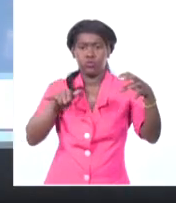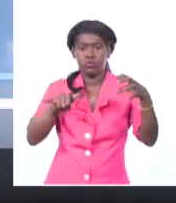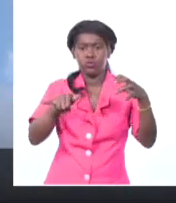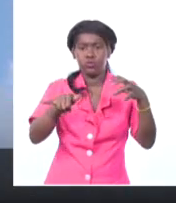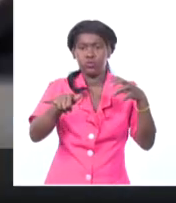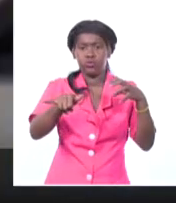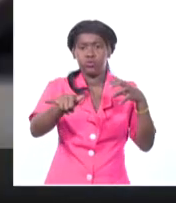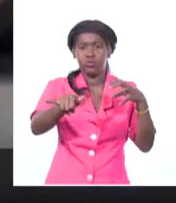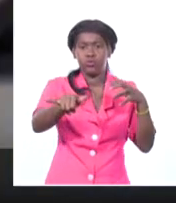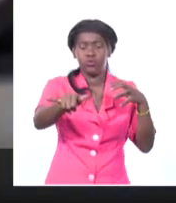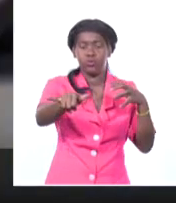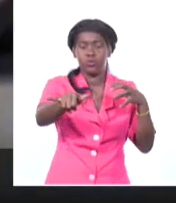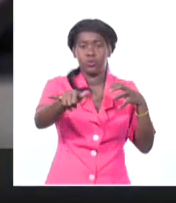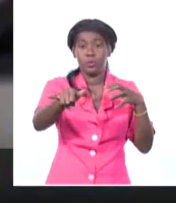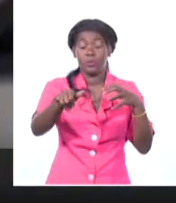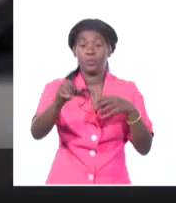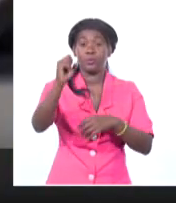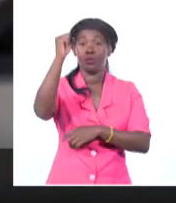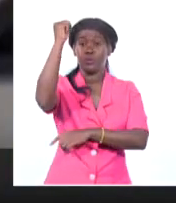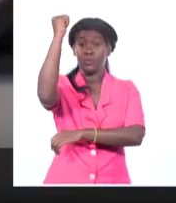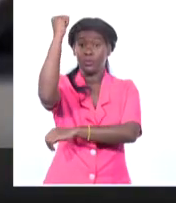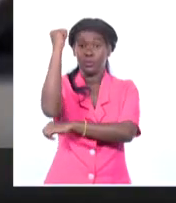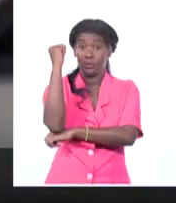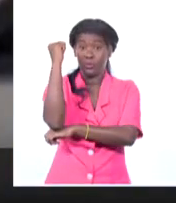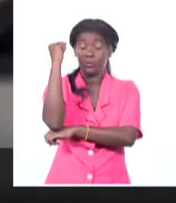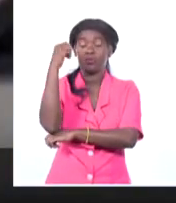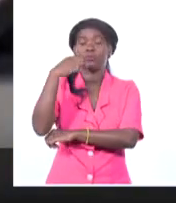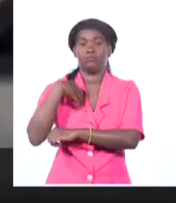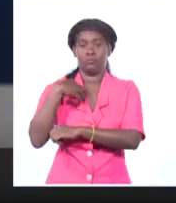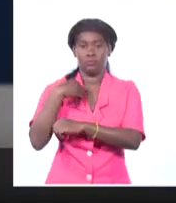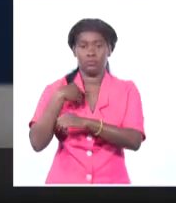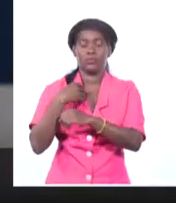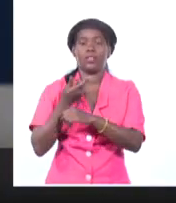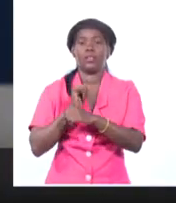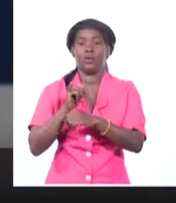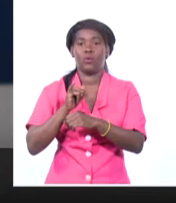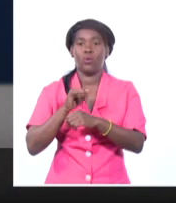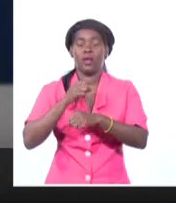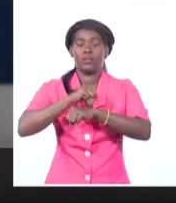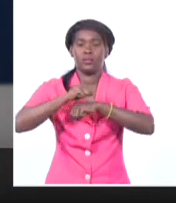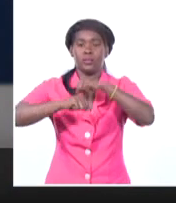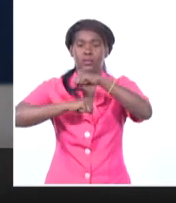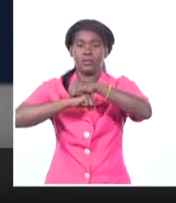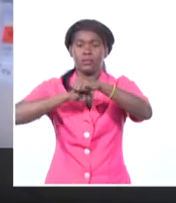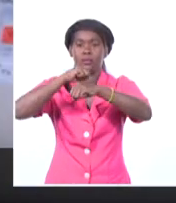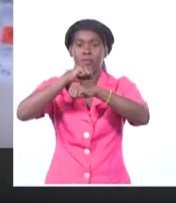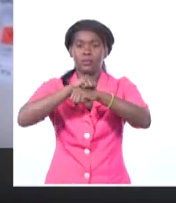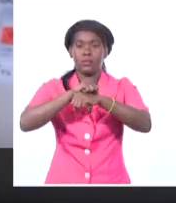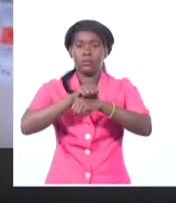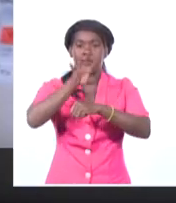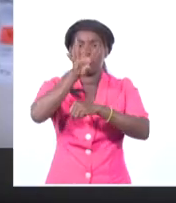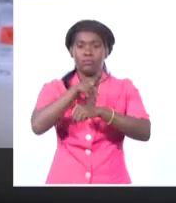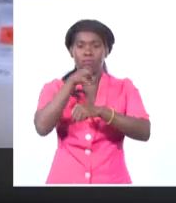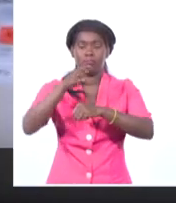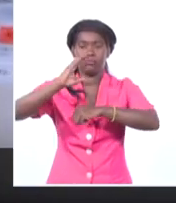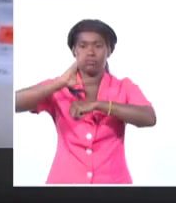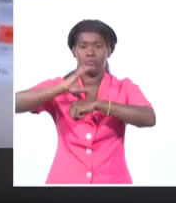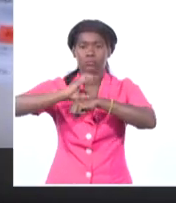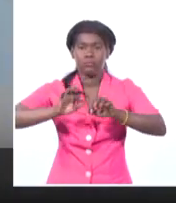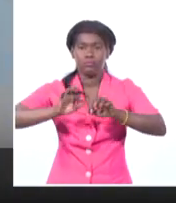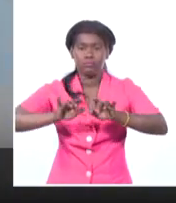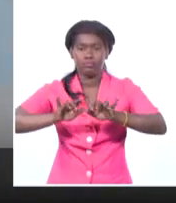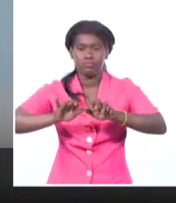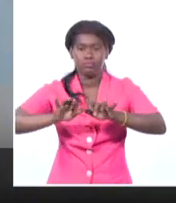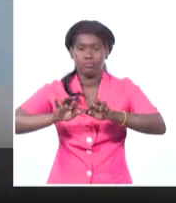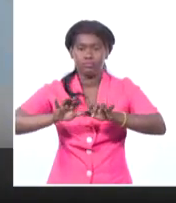de la torre está dotada con un sistema RADCOM desarrollado por personal de la empresa cubana de navegación aérea. La